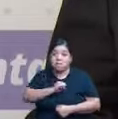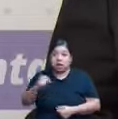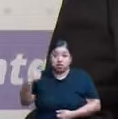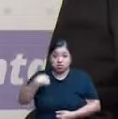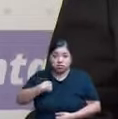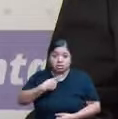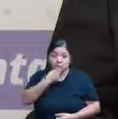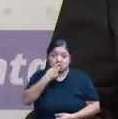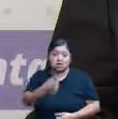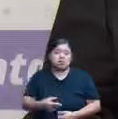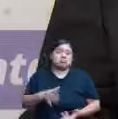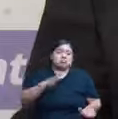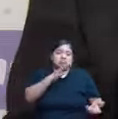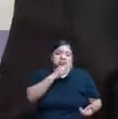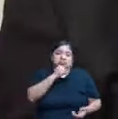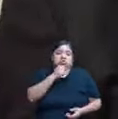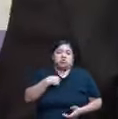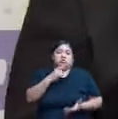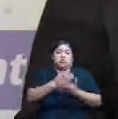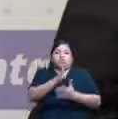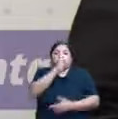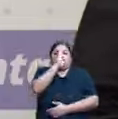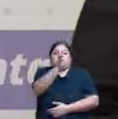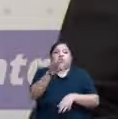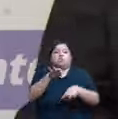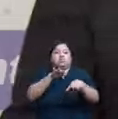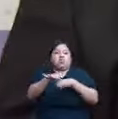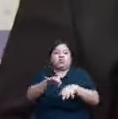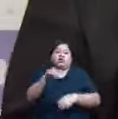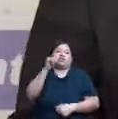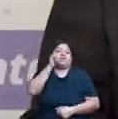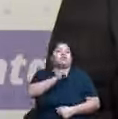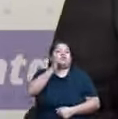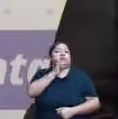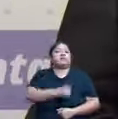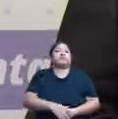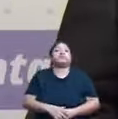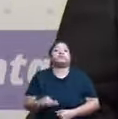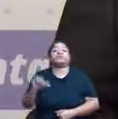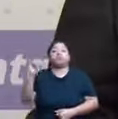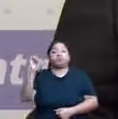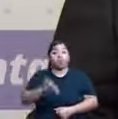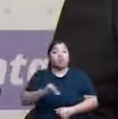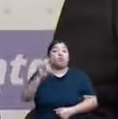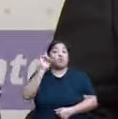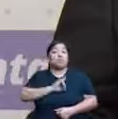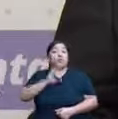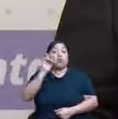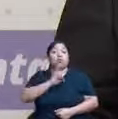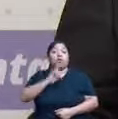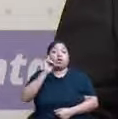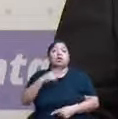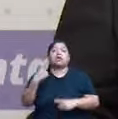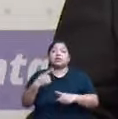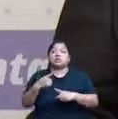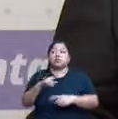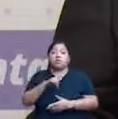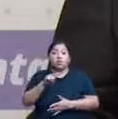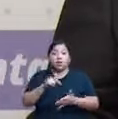trabajar, trabajar y trabajar. Hoy los espacios que tenemos las mujeres no los ha regalado